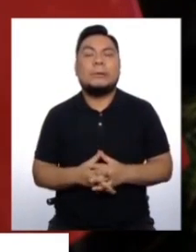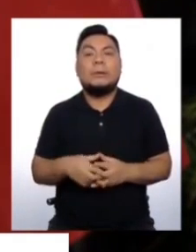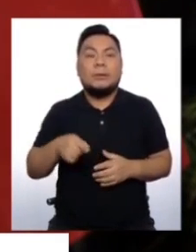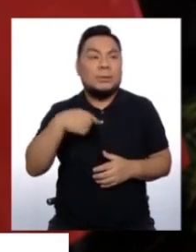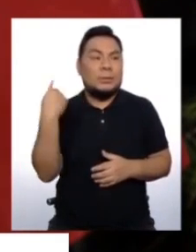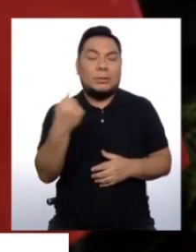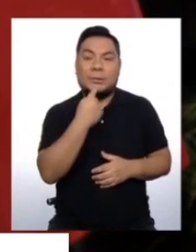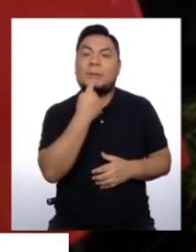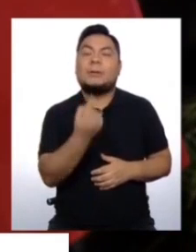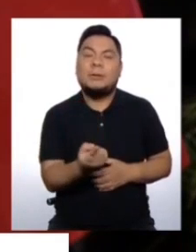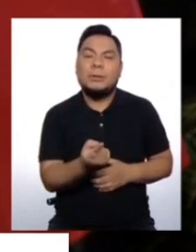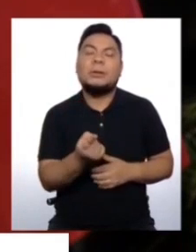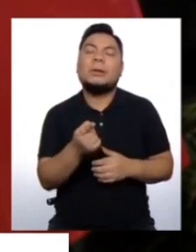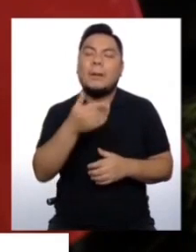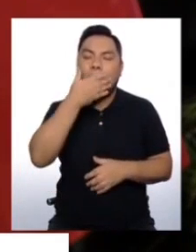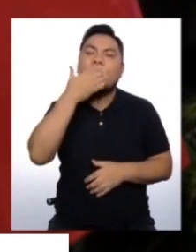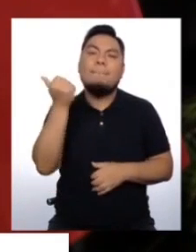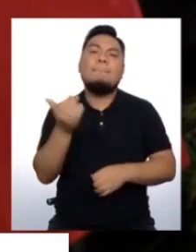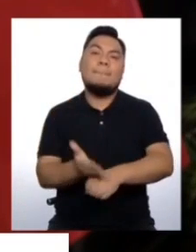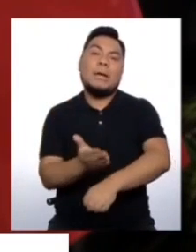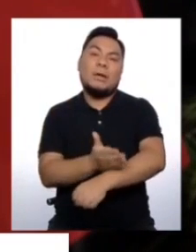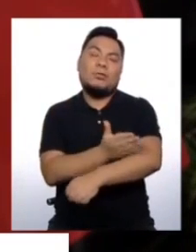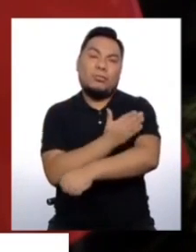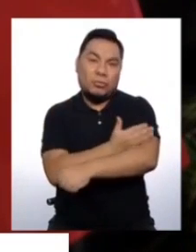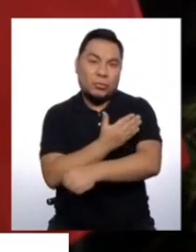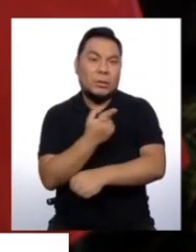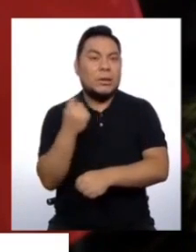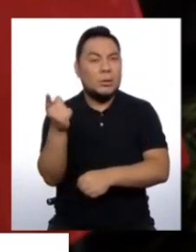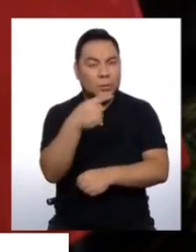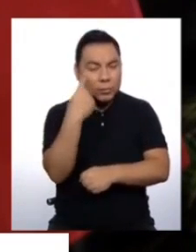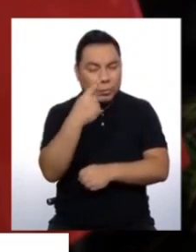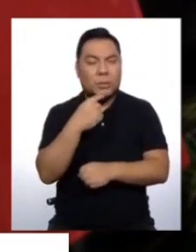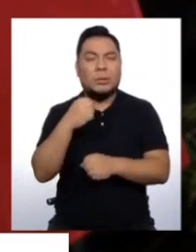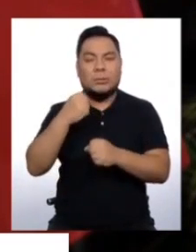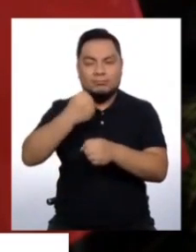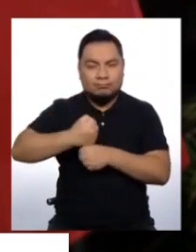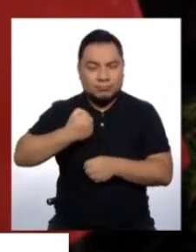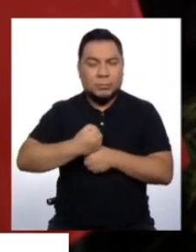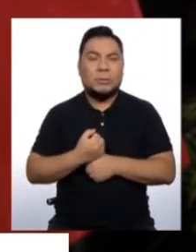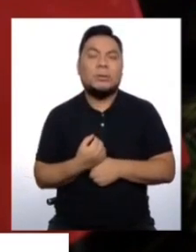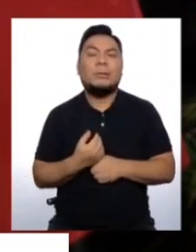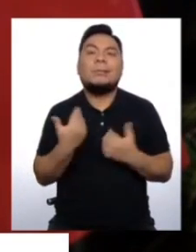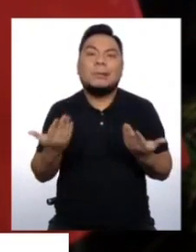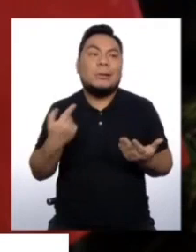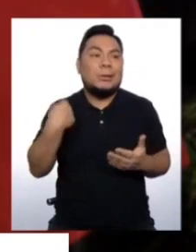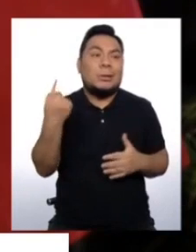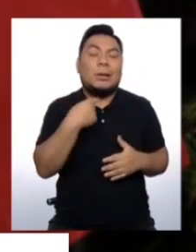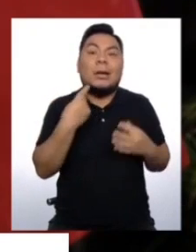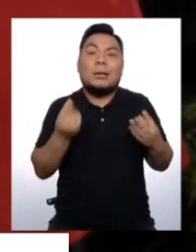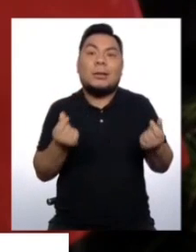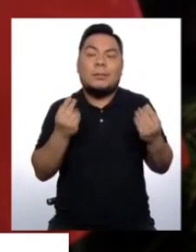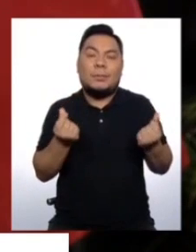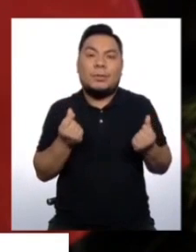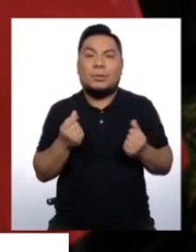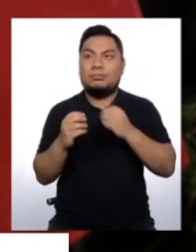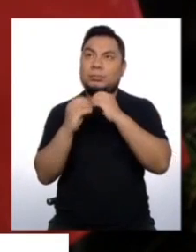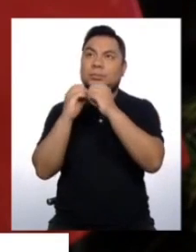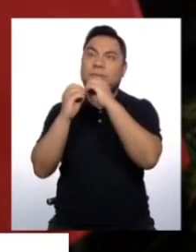Estado tiene que mejorar, ¿no? Y tenemos que aumentar nuestra respuesta hospitalaria.